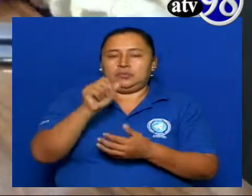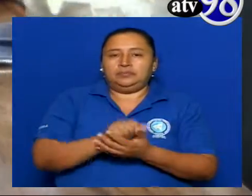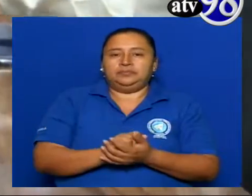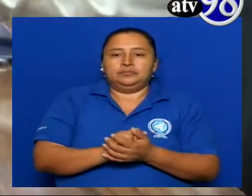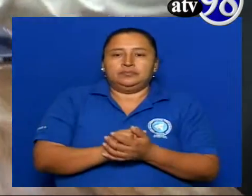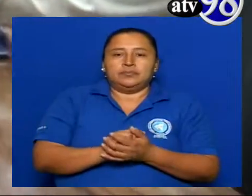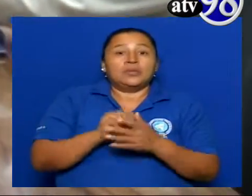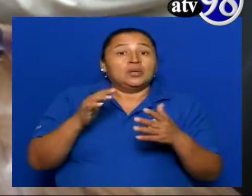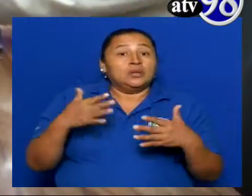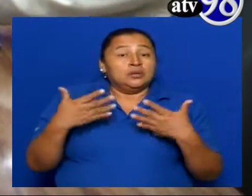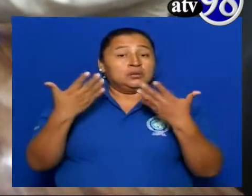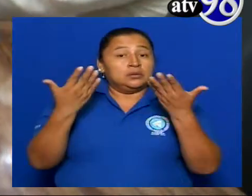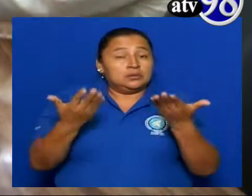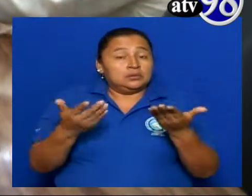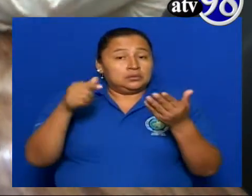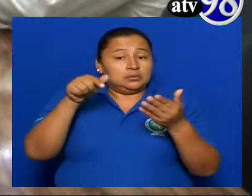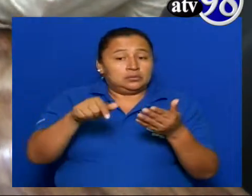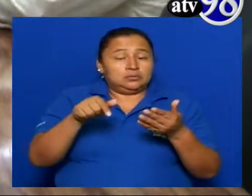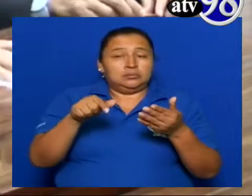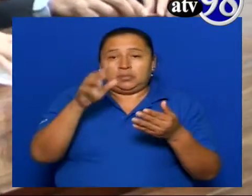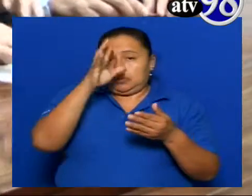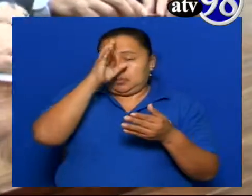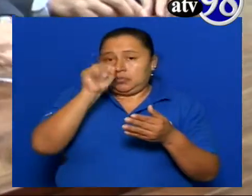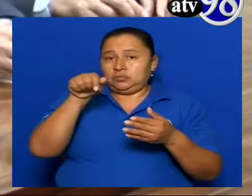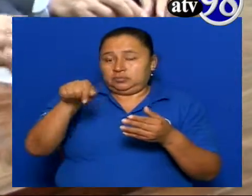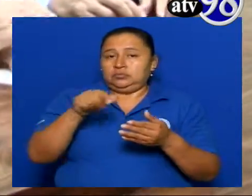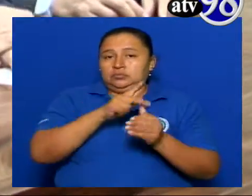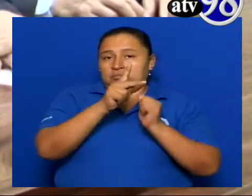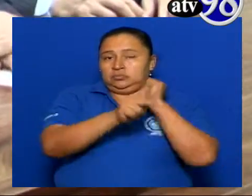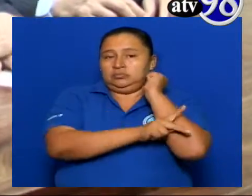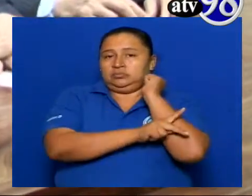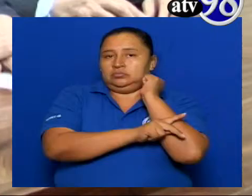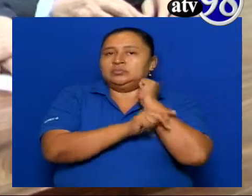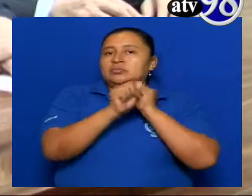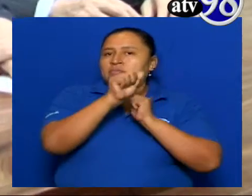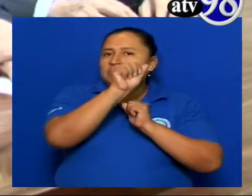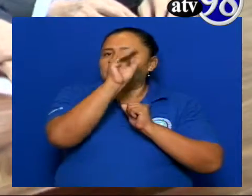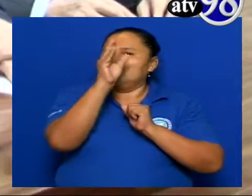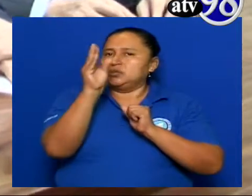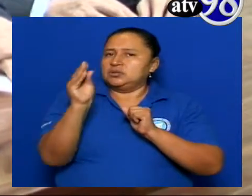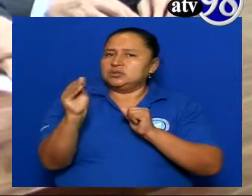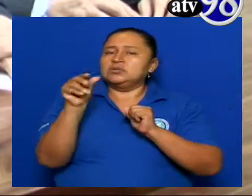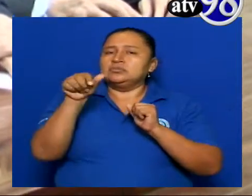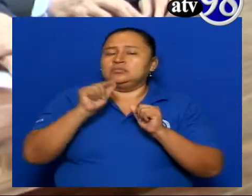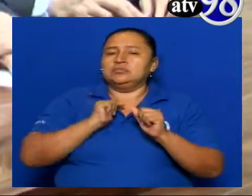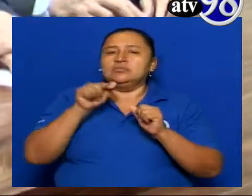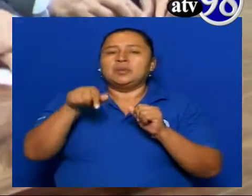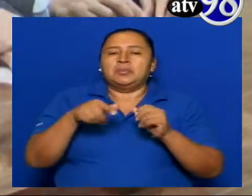También el embajador de este país asiático, acreditado en Nicaragua, participó en este encuentro.